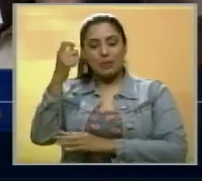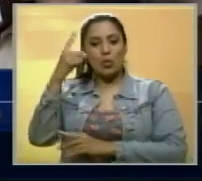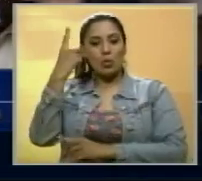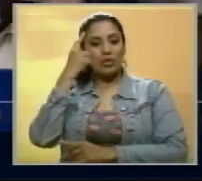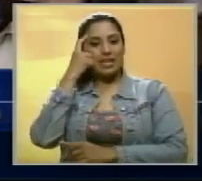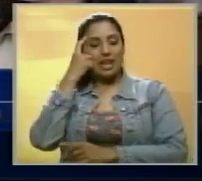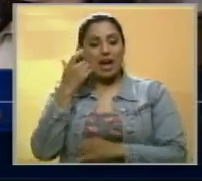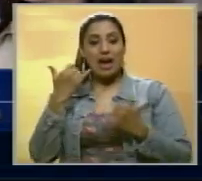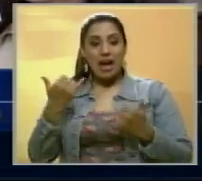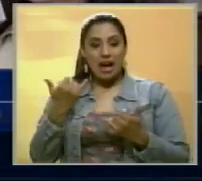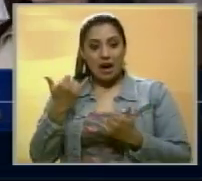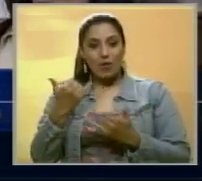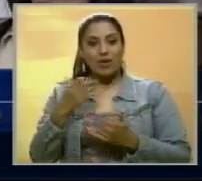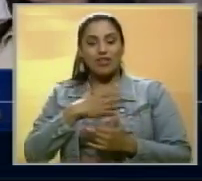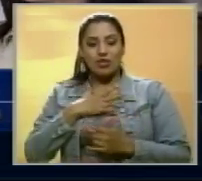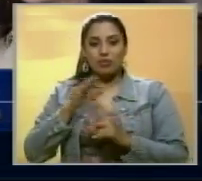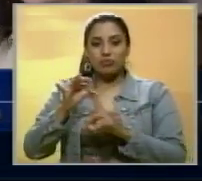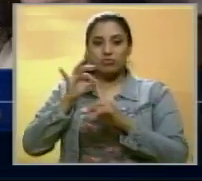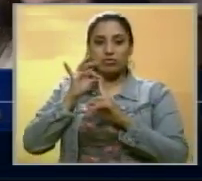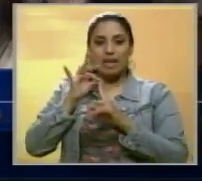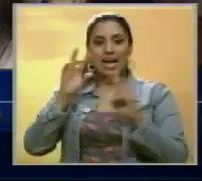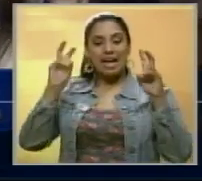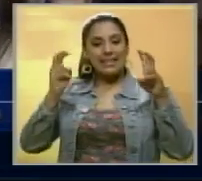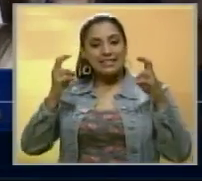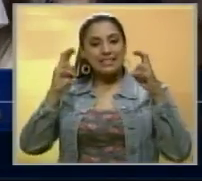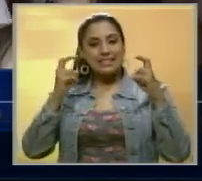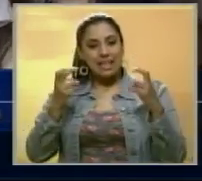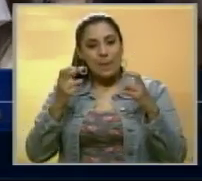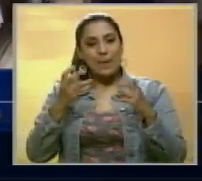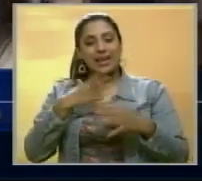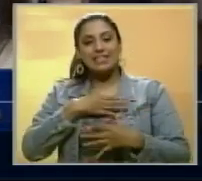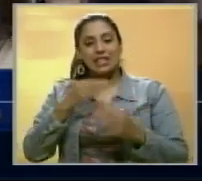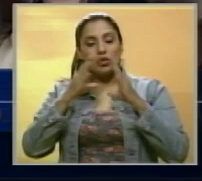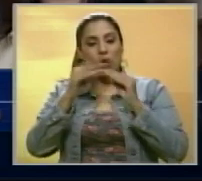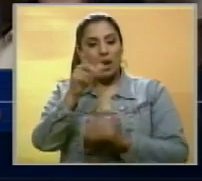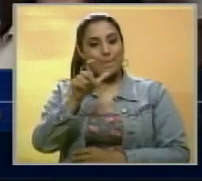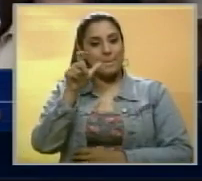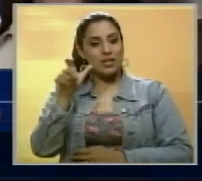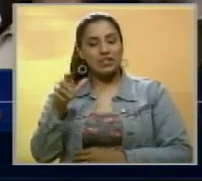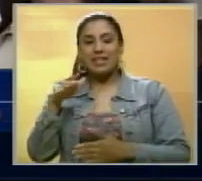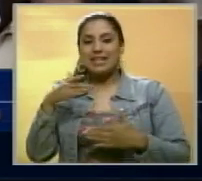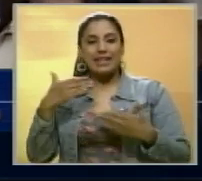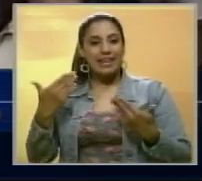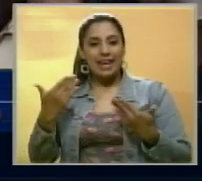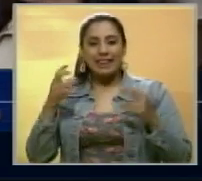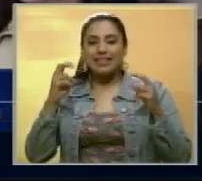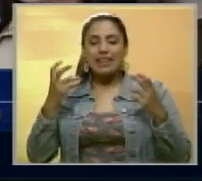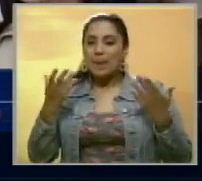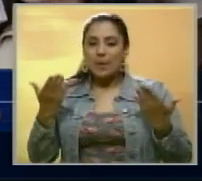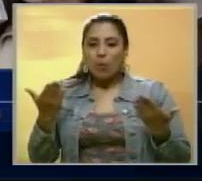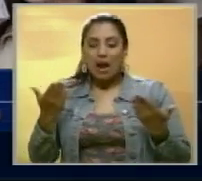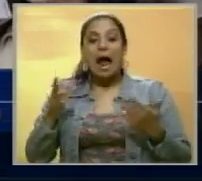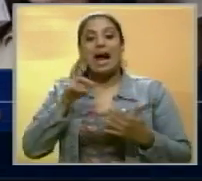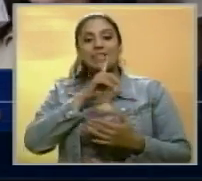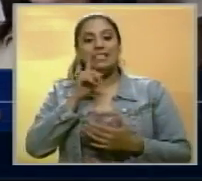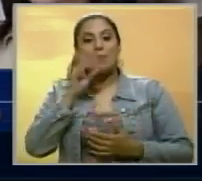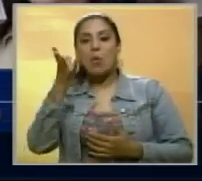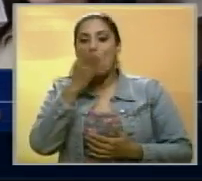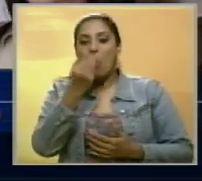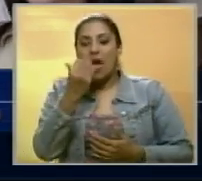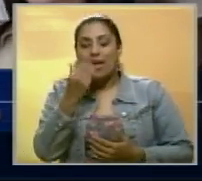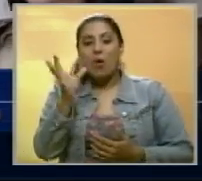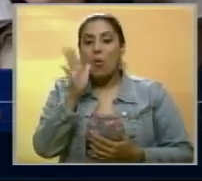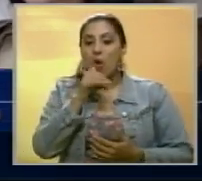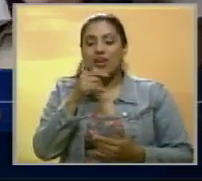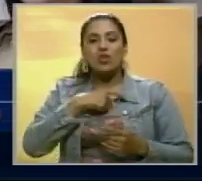día. Escogimos un tema que es de interés de todos los venezolanos, que fue lo que es la crisis alimenticia y todo